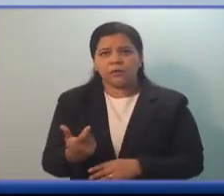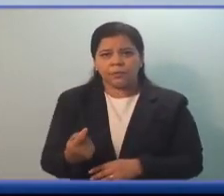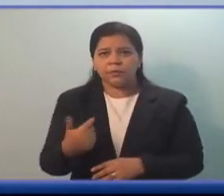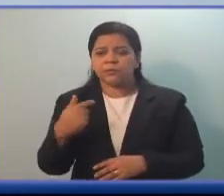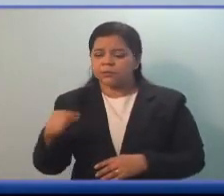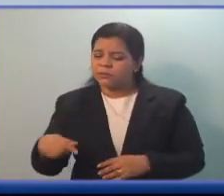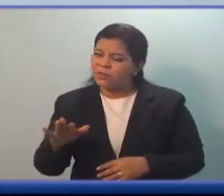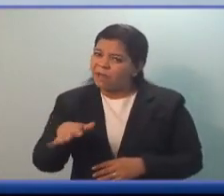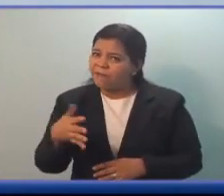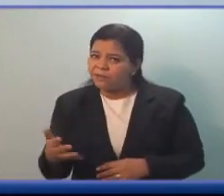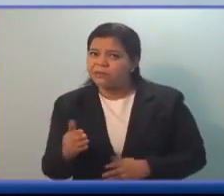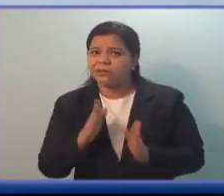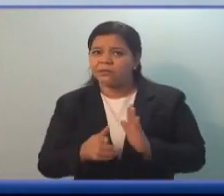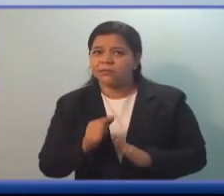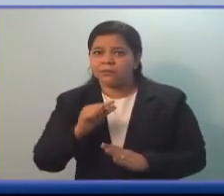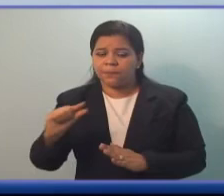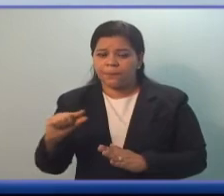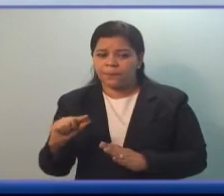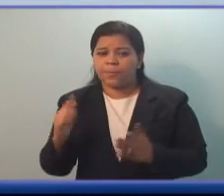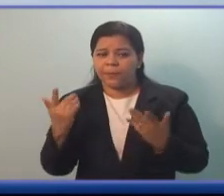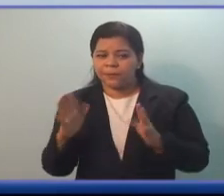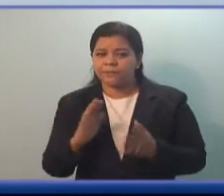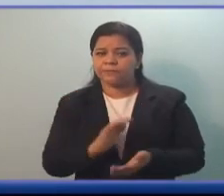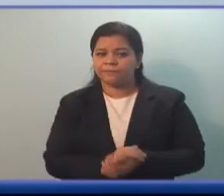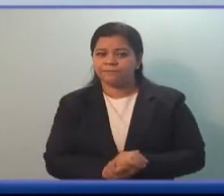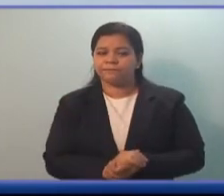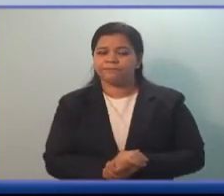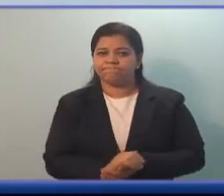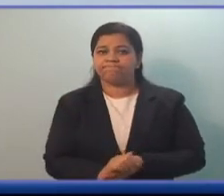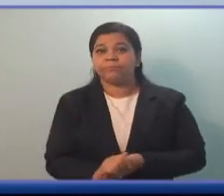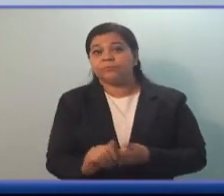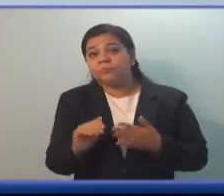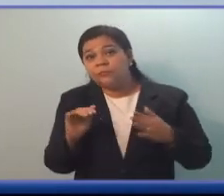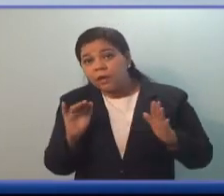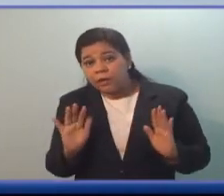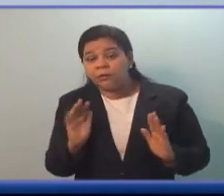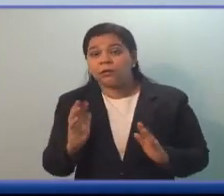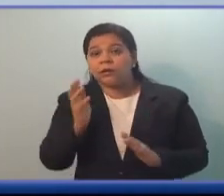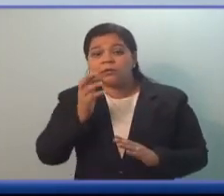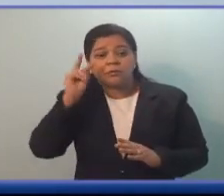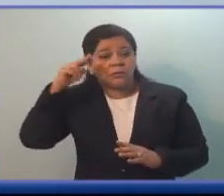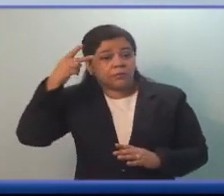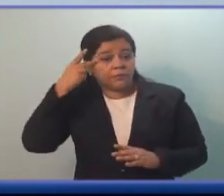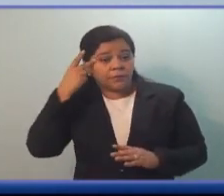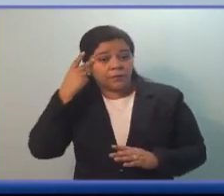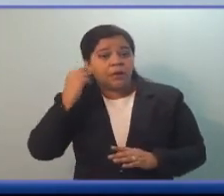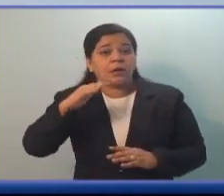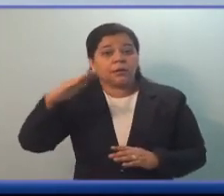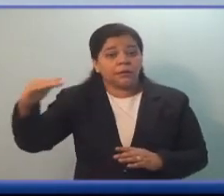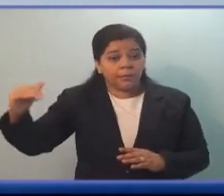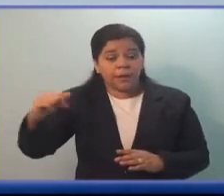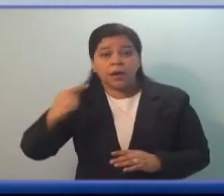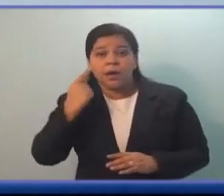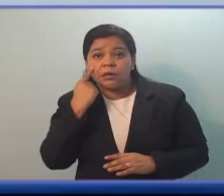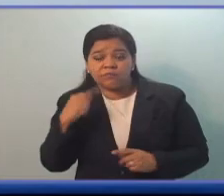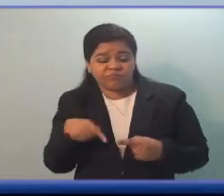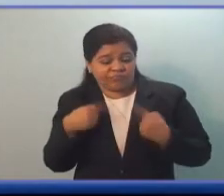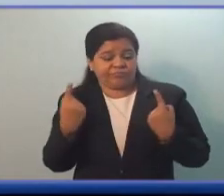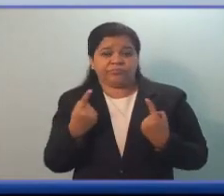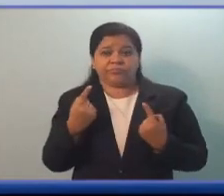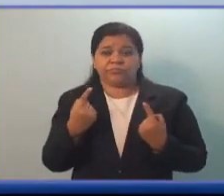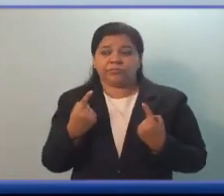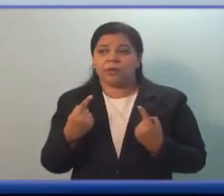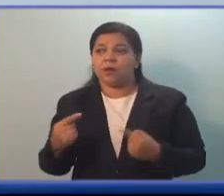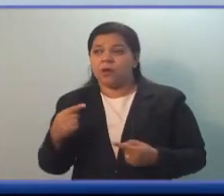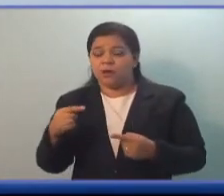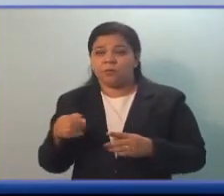ha sido de las instituciones más denunciadas. Pero de lo que se trata es que el Estado reaccione frente a las violaciones. O